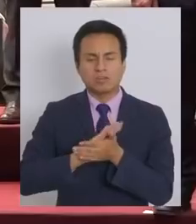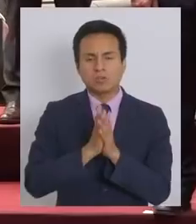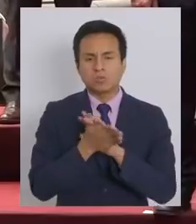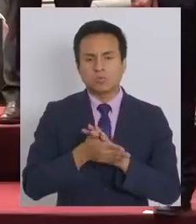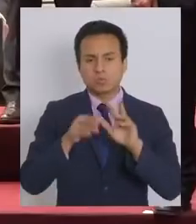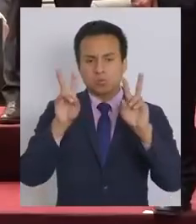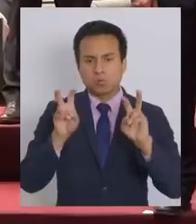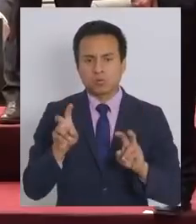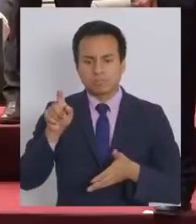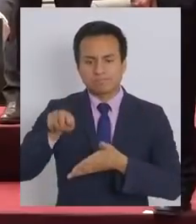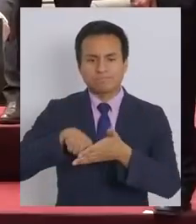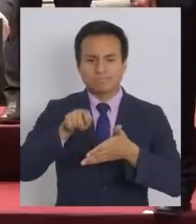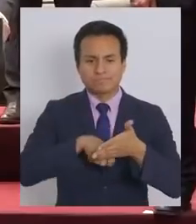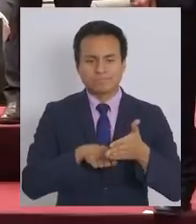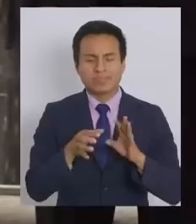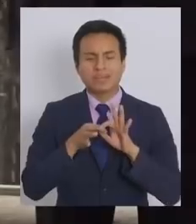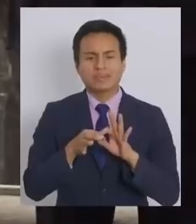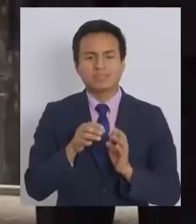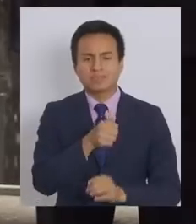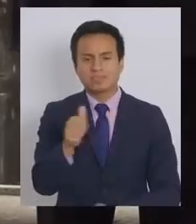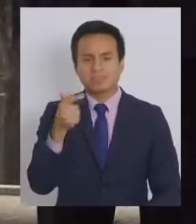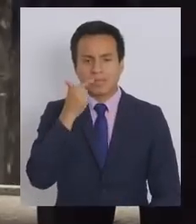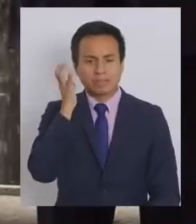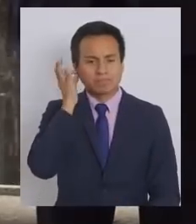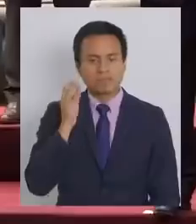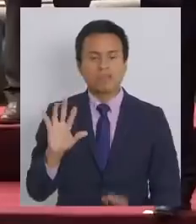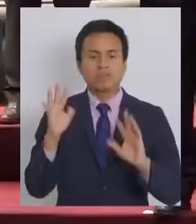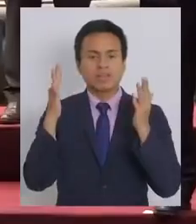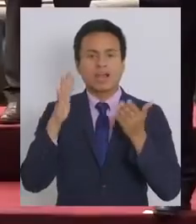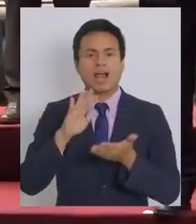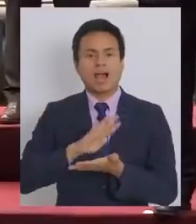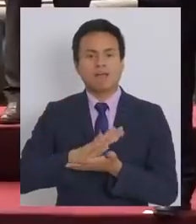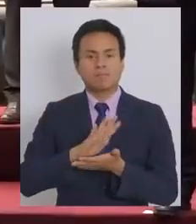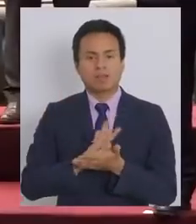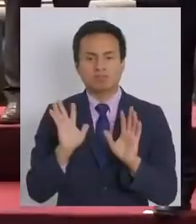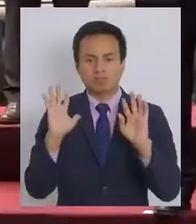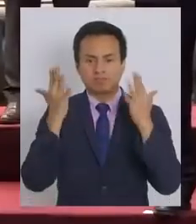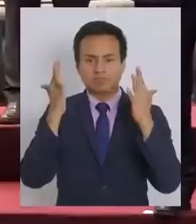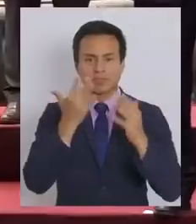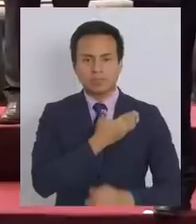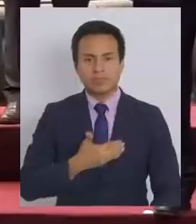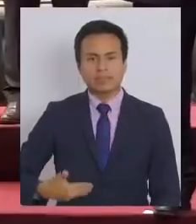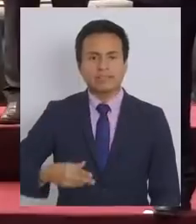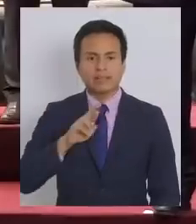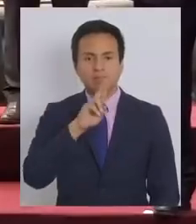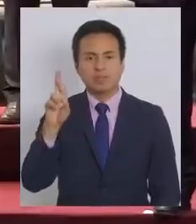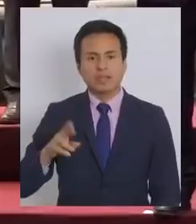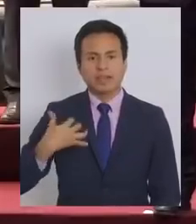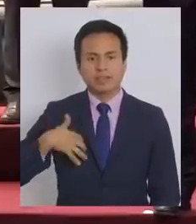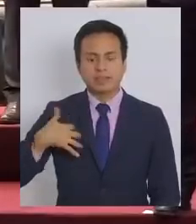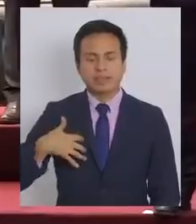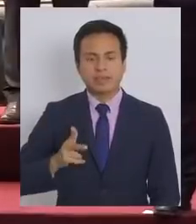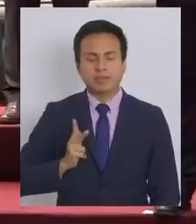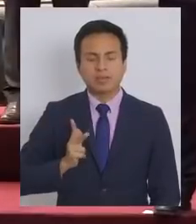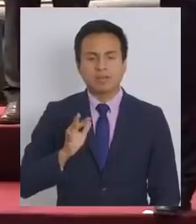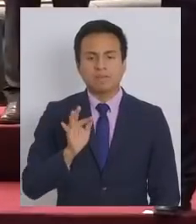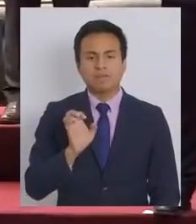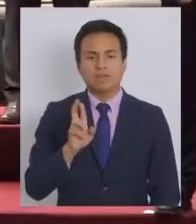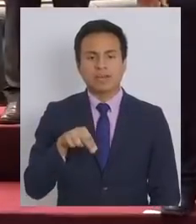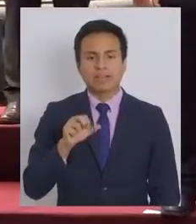hoy pudimos suscribir. Gracias a todos y todas. Un fuerte aplauso para el presidente de la República Argentina, señor Alberto